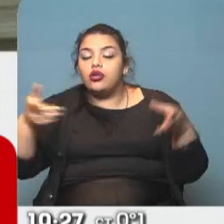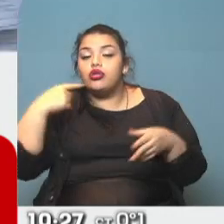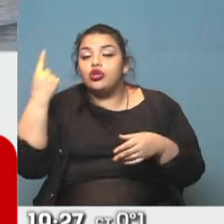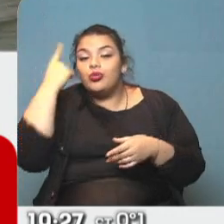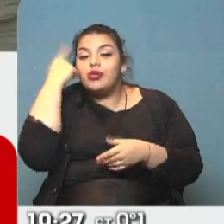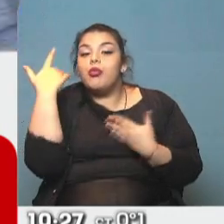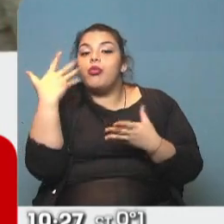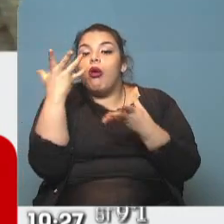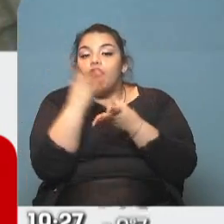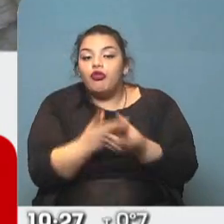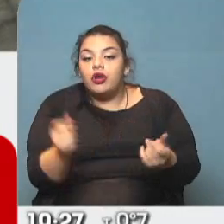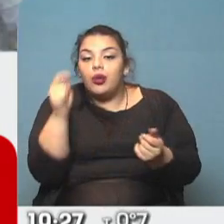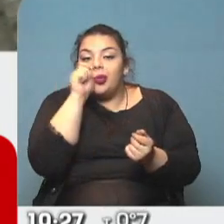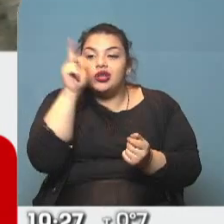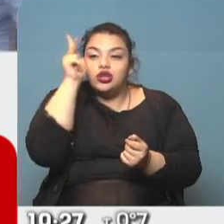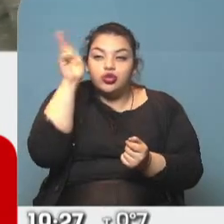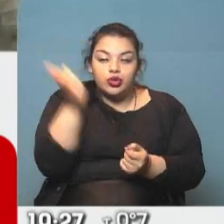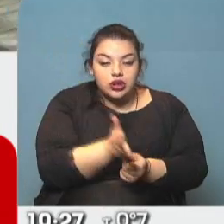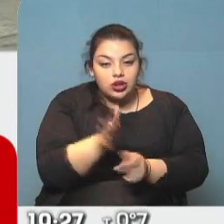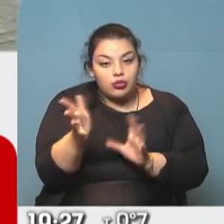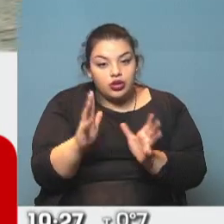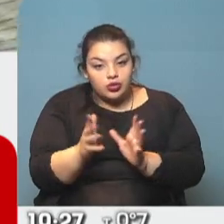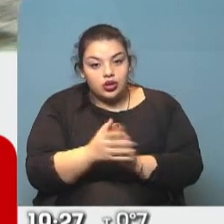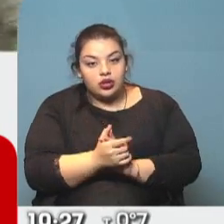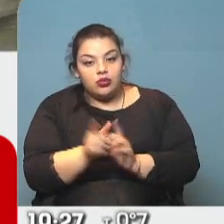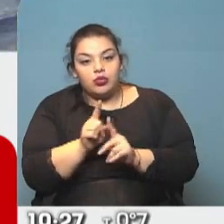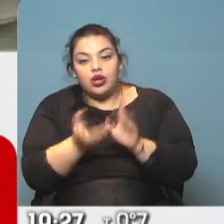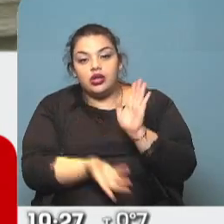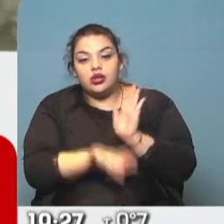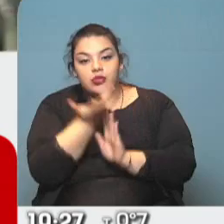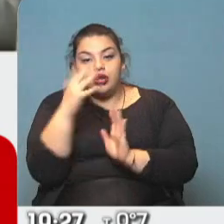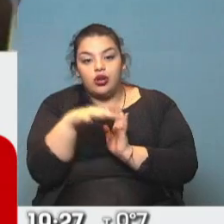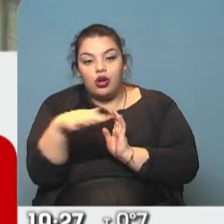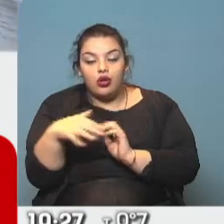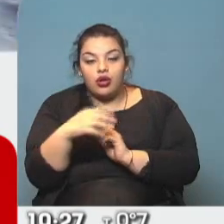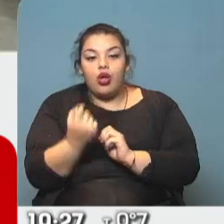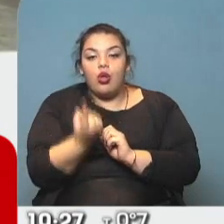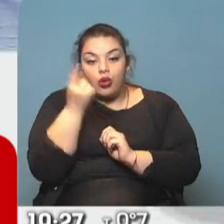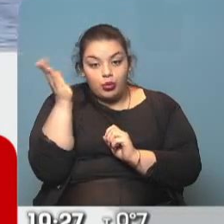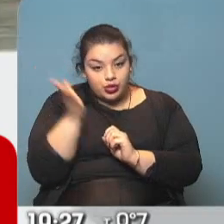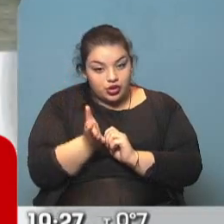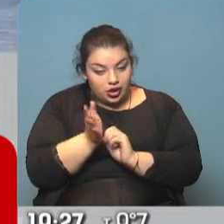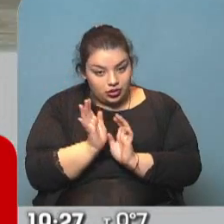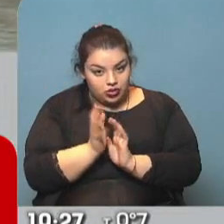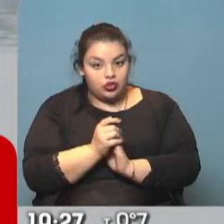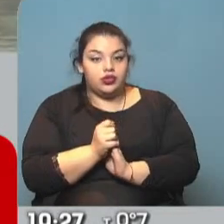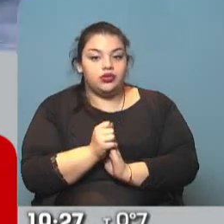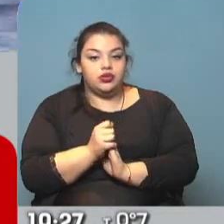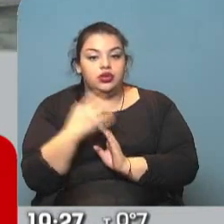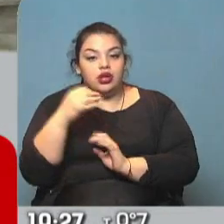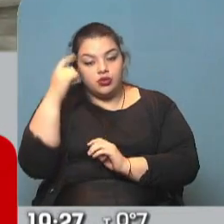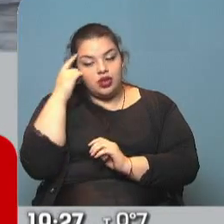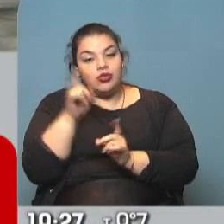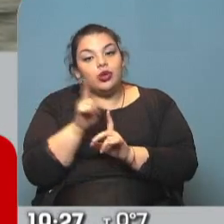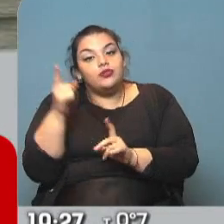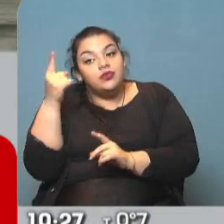puede terminar el año en la zona de 28%, con un crecimiento en la zona de 1%. Hay que tener en cuenta que las